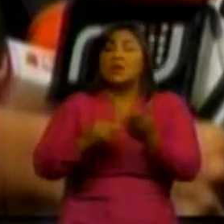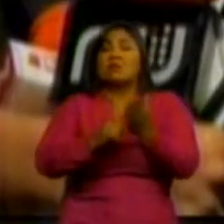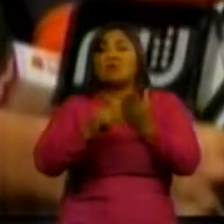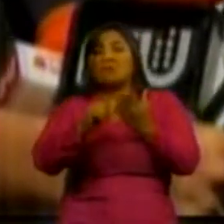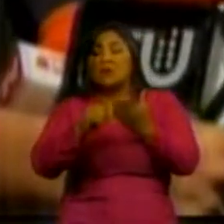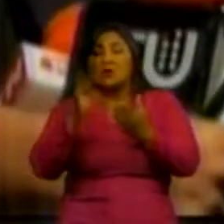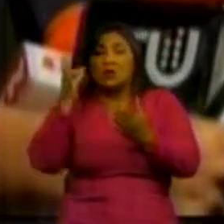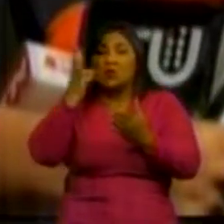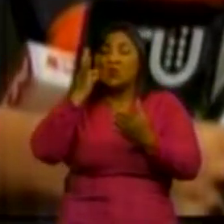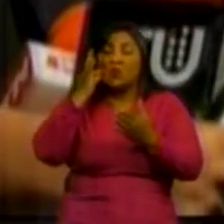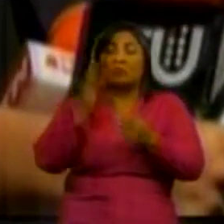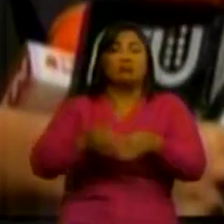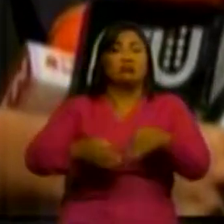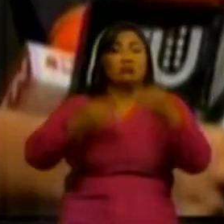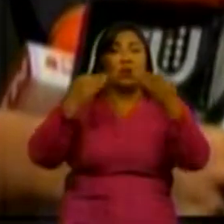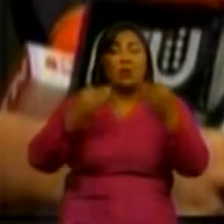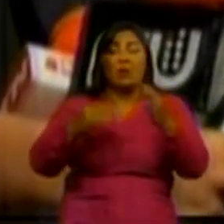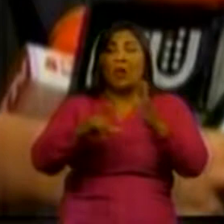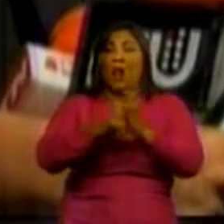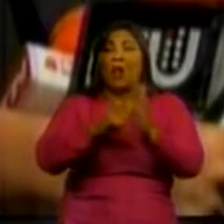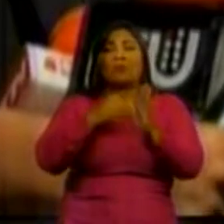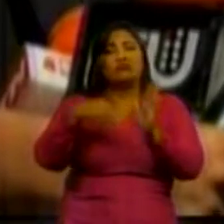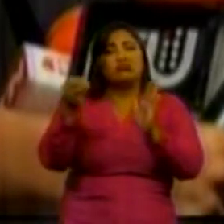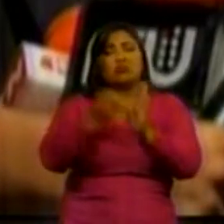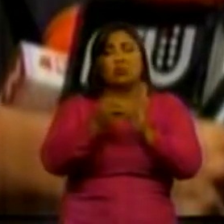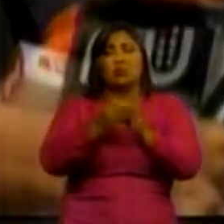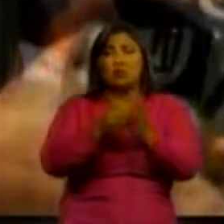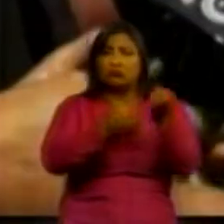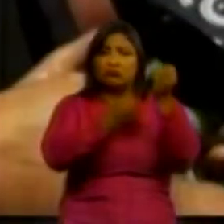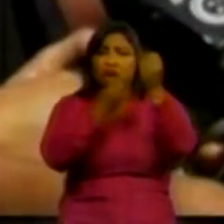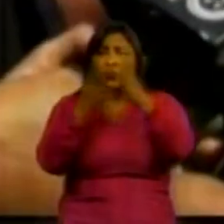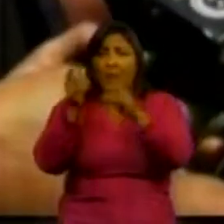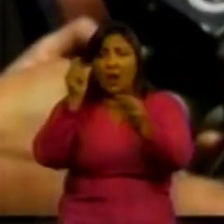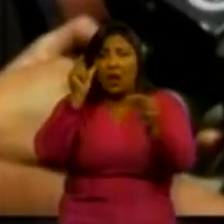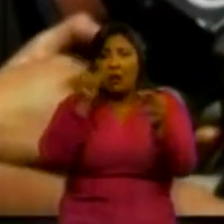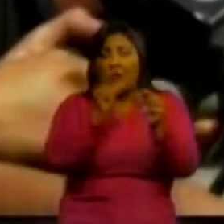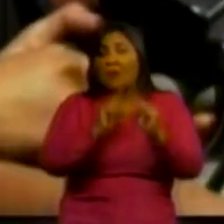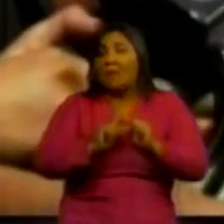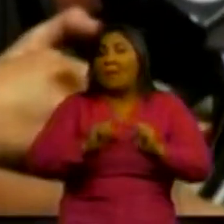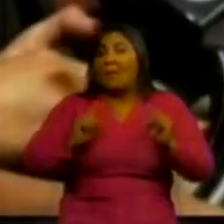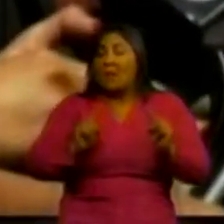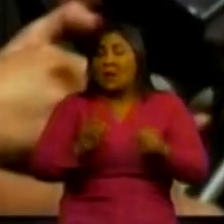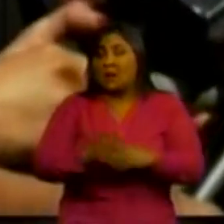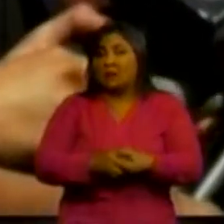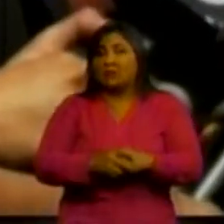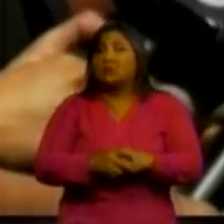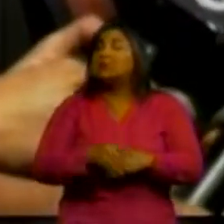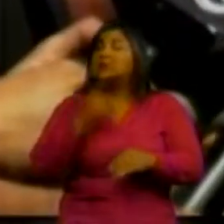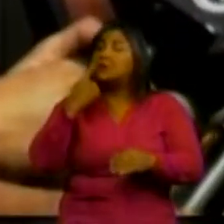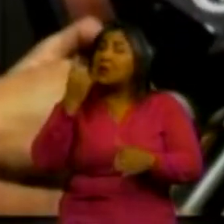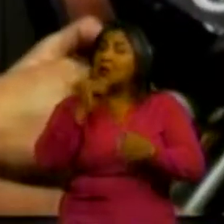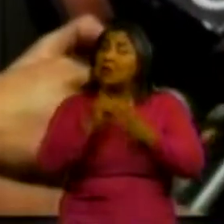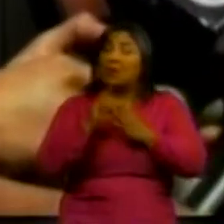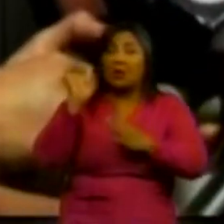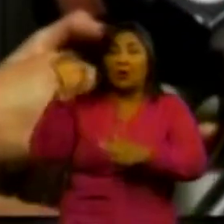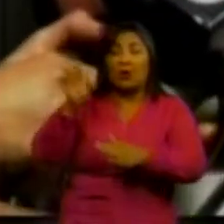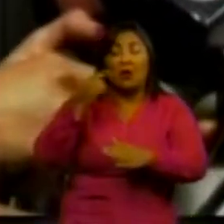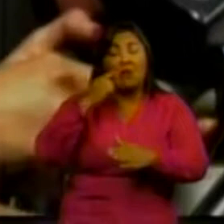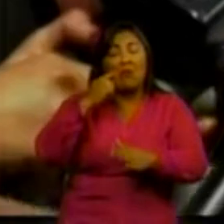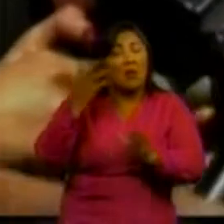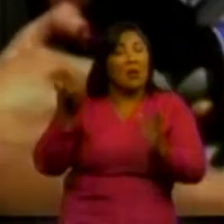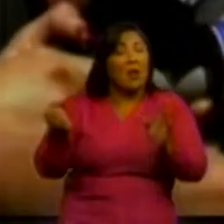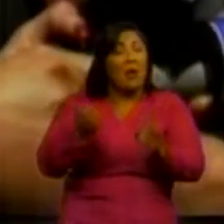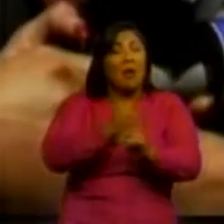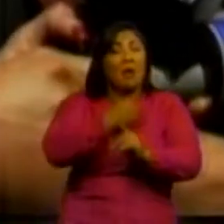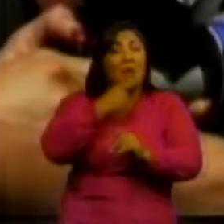que aunque siendo completamente ilegal, fue puesta en conocimiento de la fiscalía. ¿No se ha pensado en demandar al Estado después si es que existe algún tipo de violación?